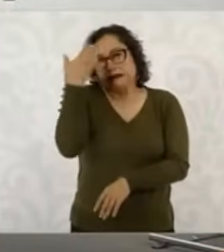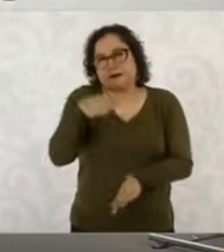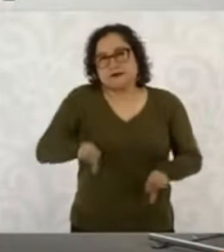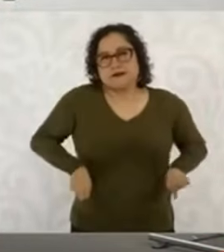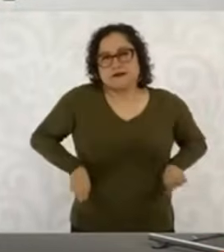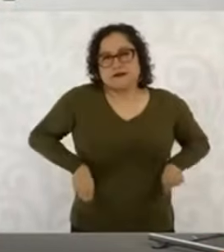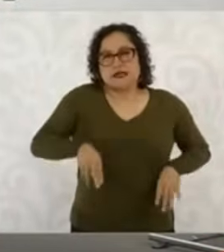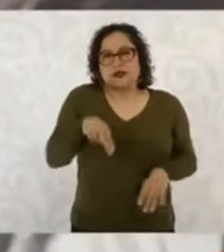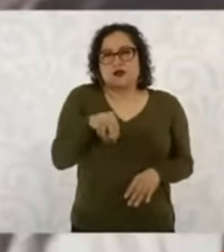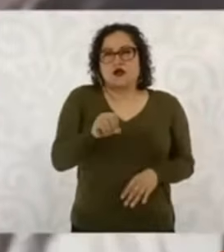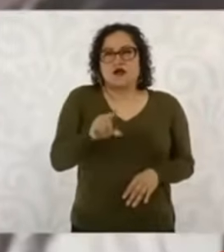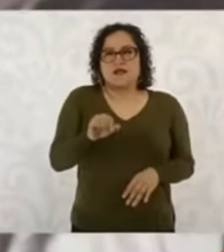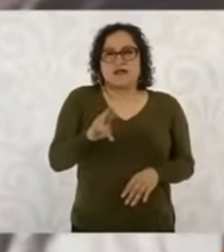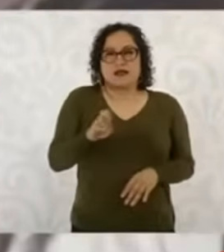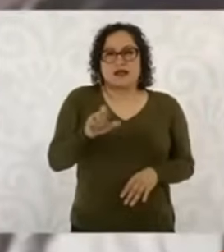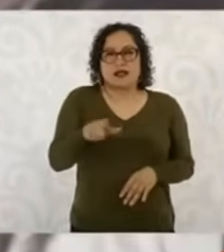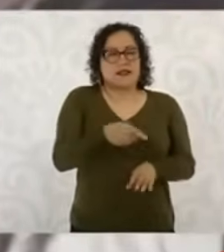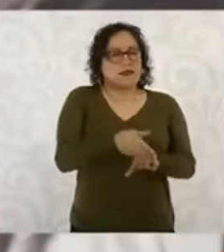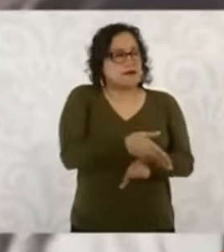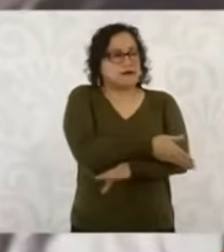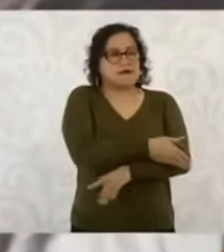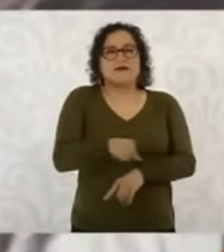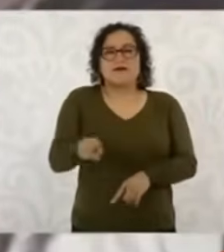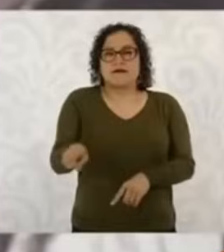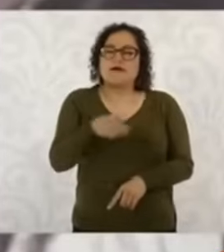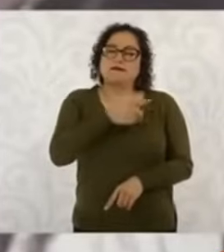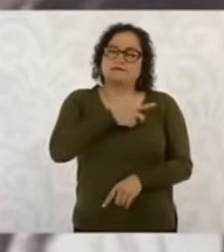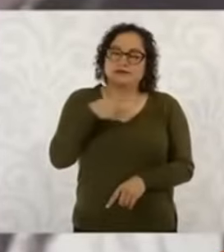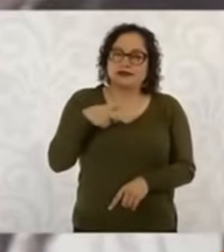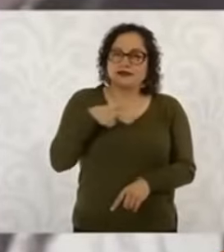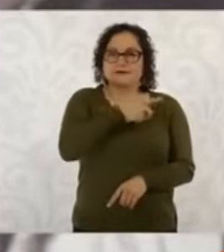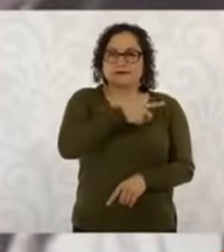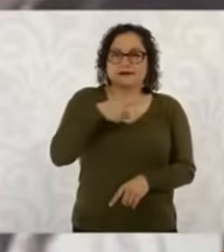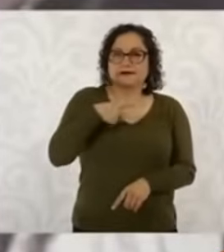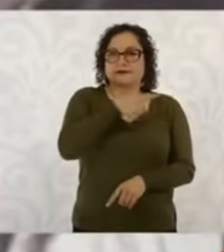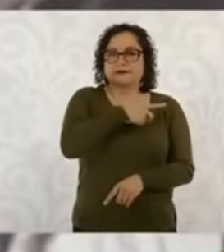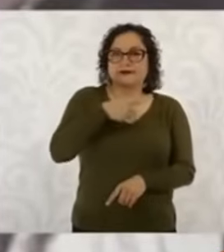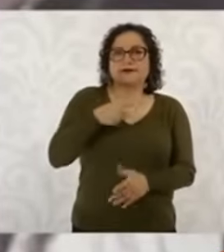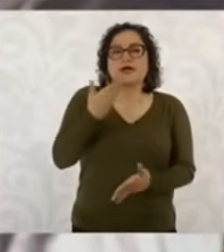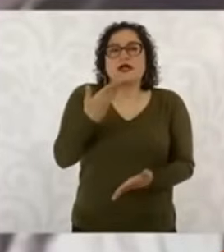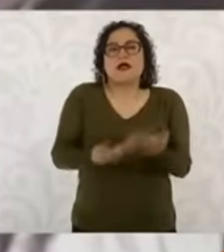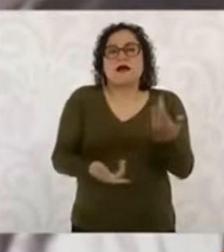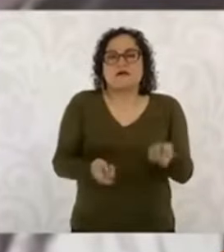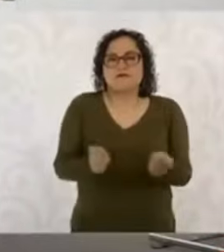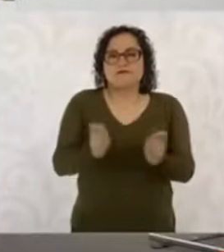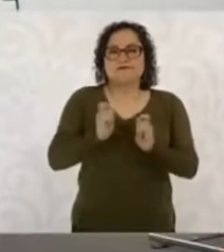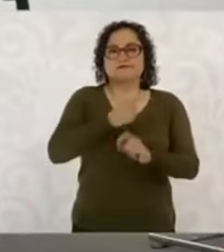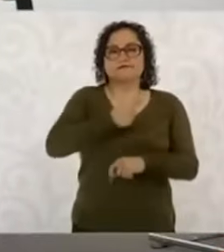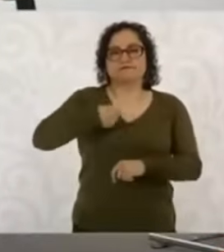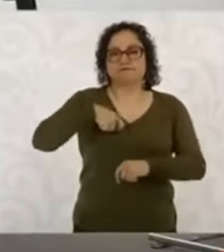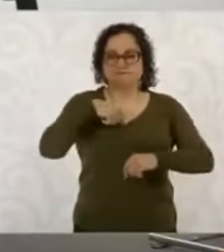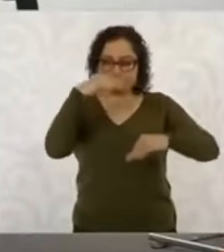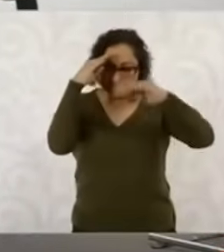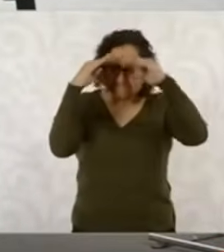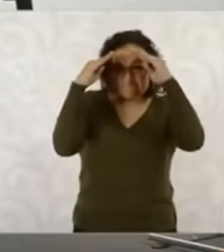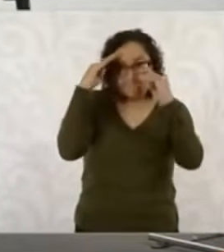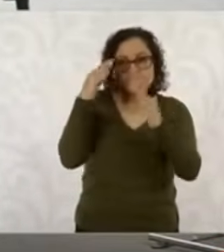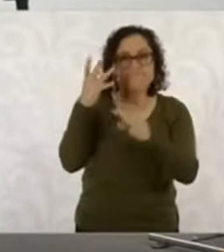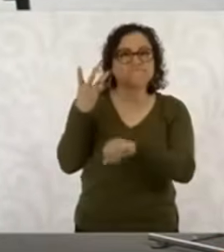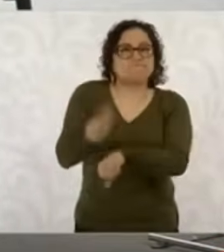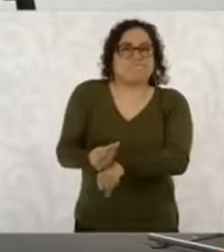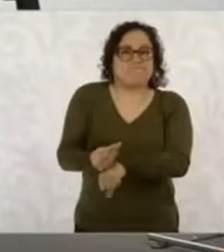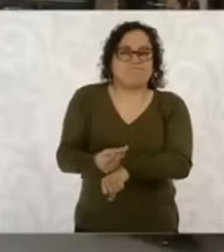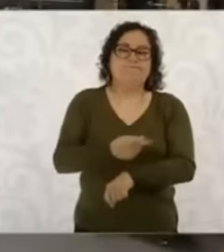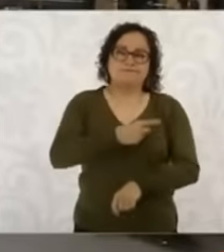nos viene a exigir recursos presupuestales en esta coyuntura, en esta administración. Presidente.